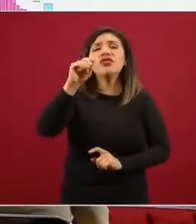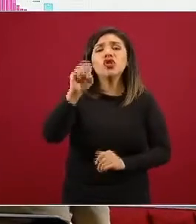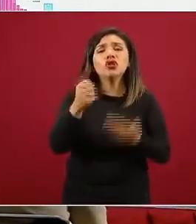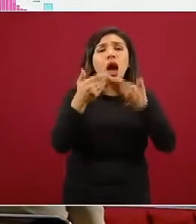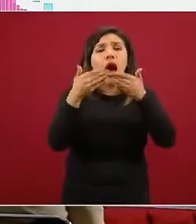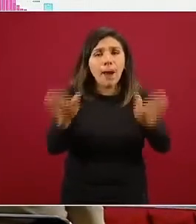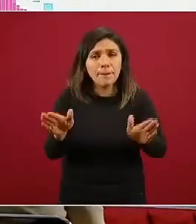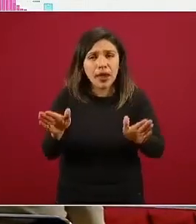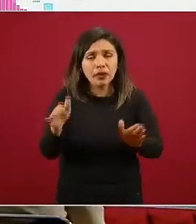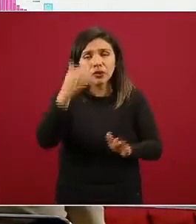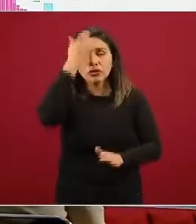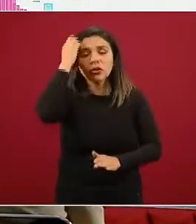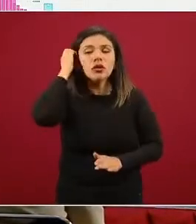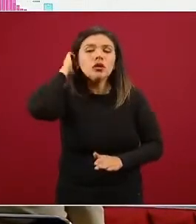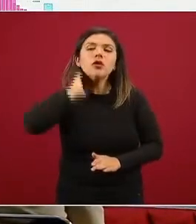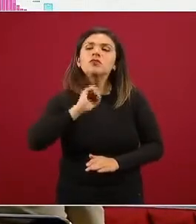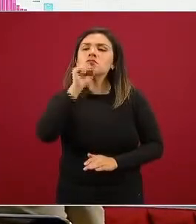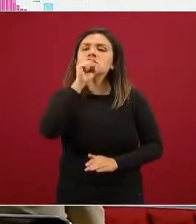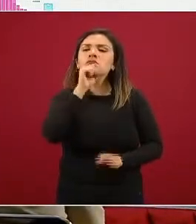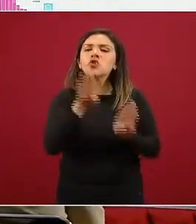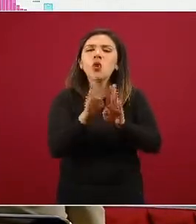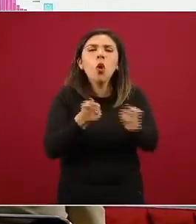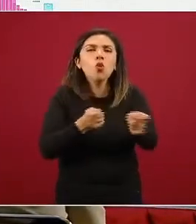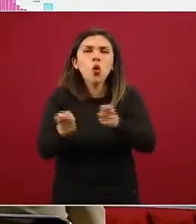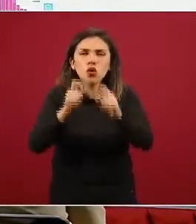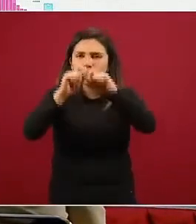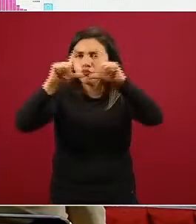abiertos, un tablero de control